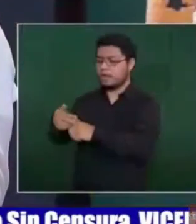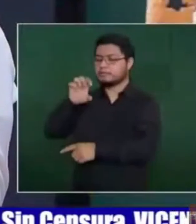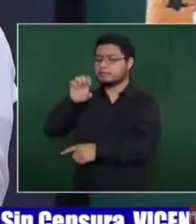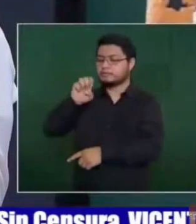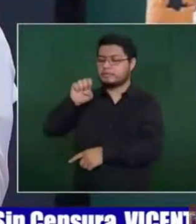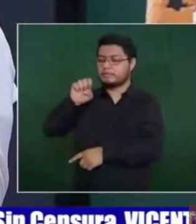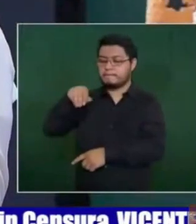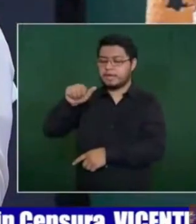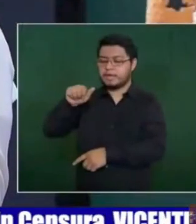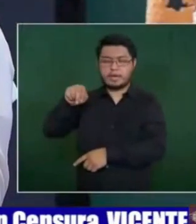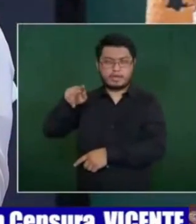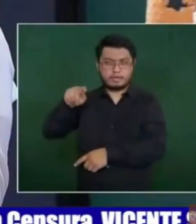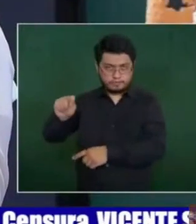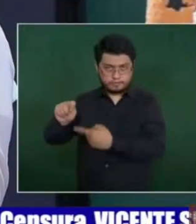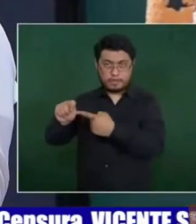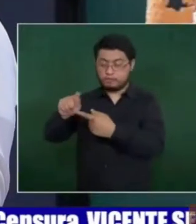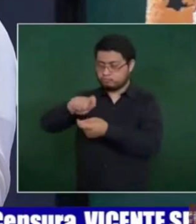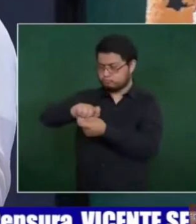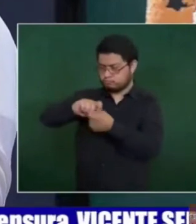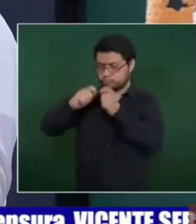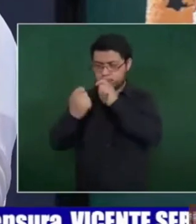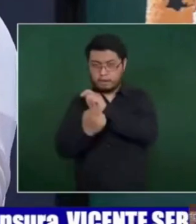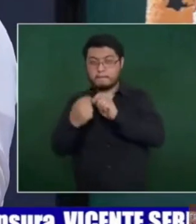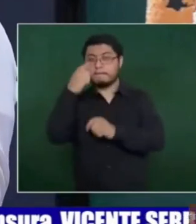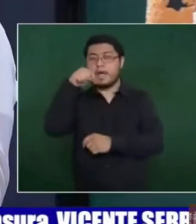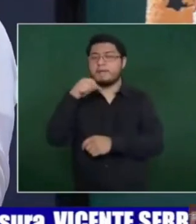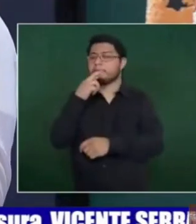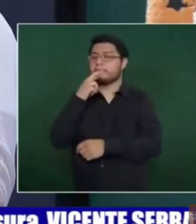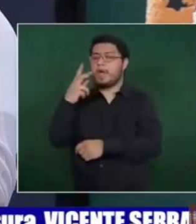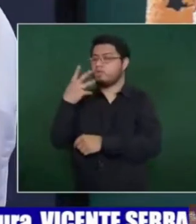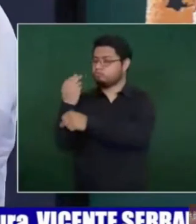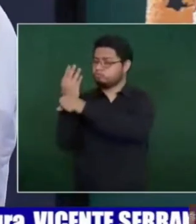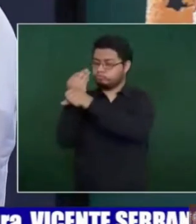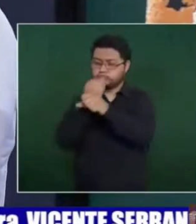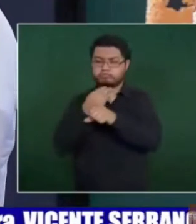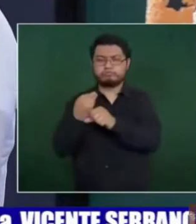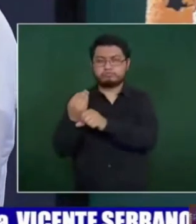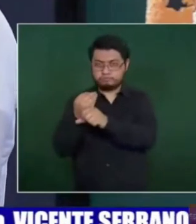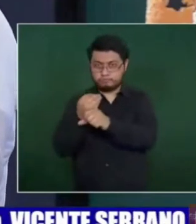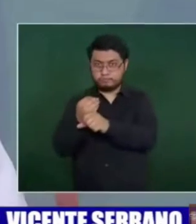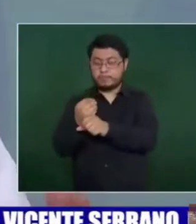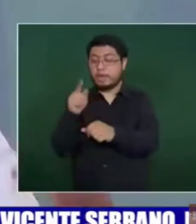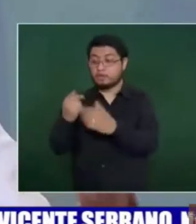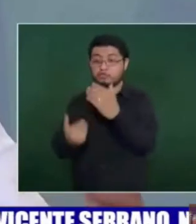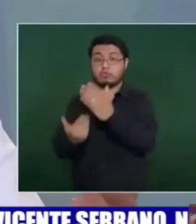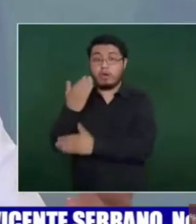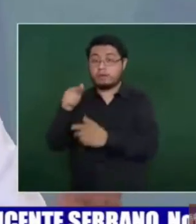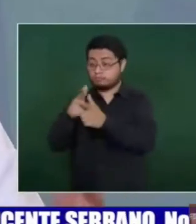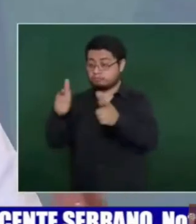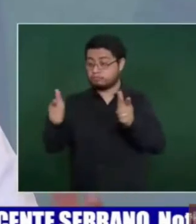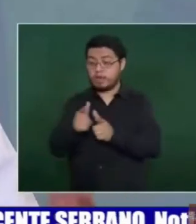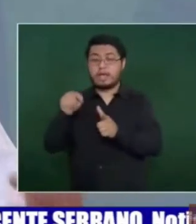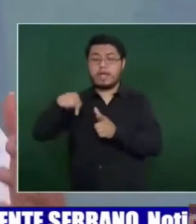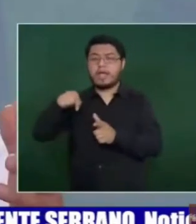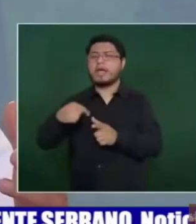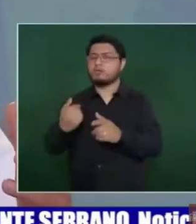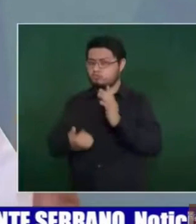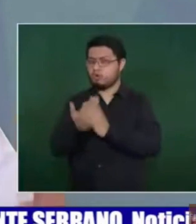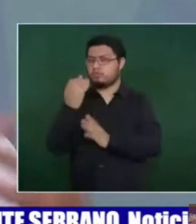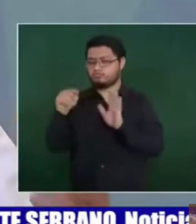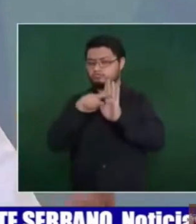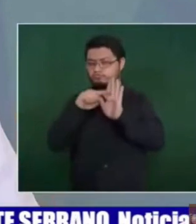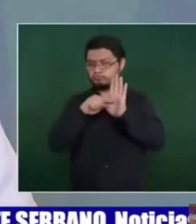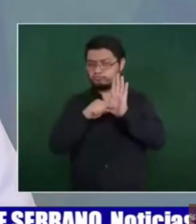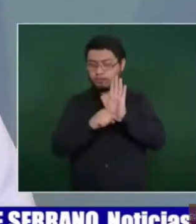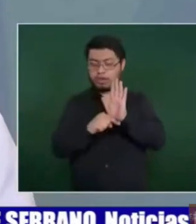la estabilidad que vive Yucatán es gracias a la participación de las Fuerzas Armadas.